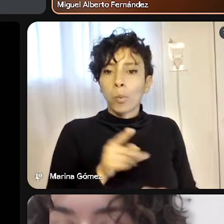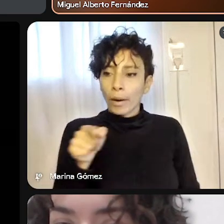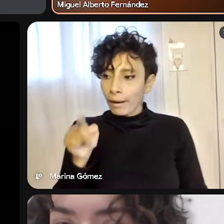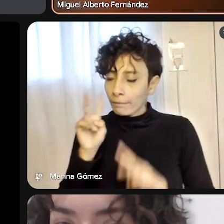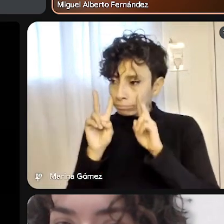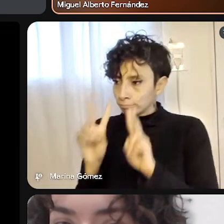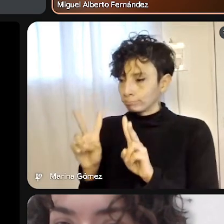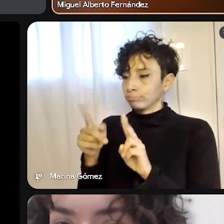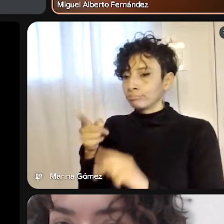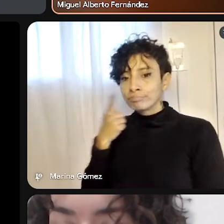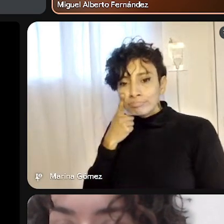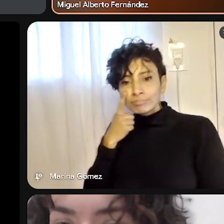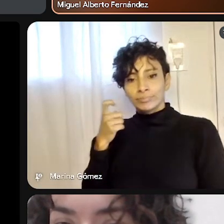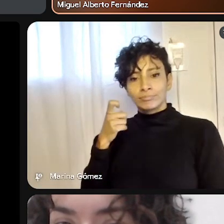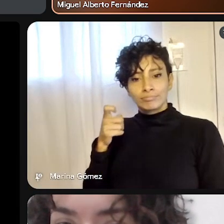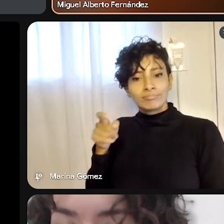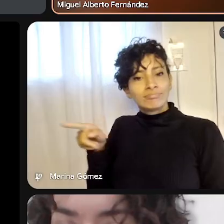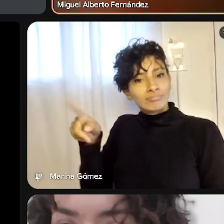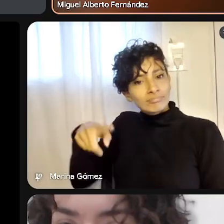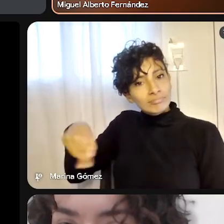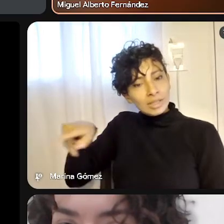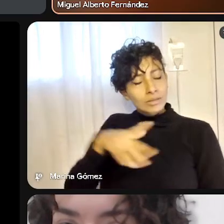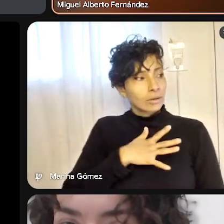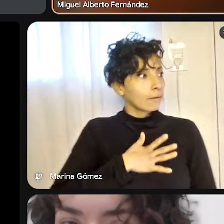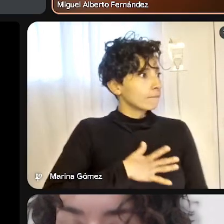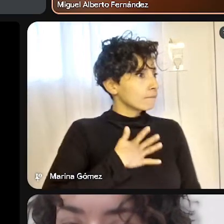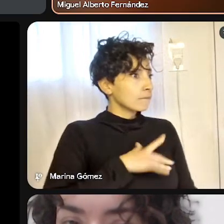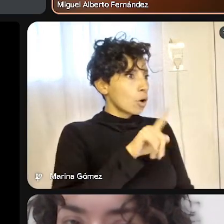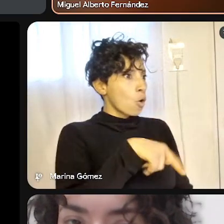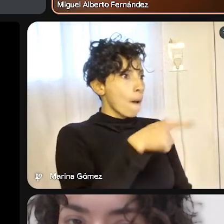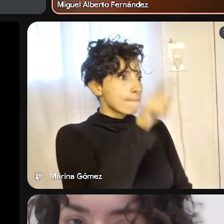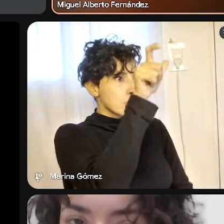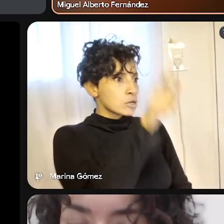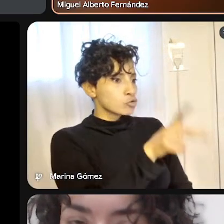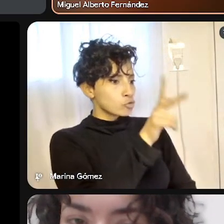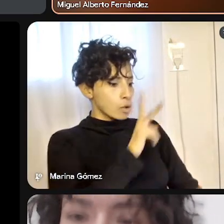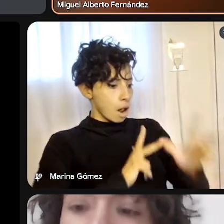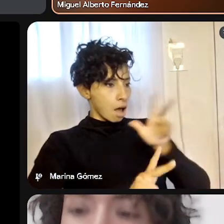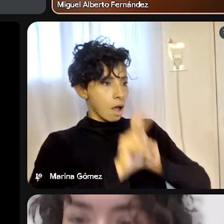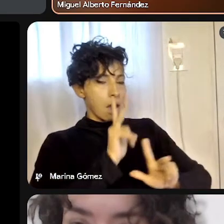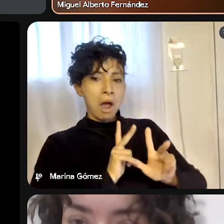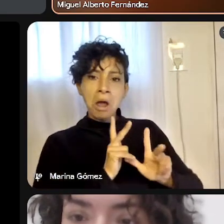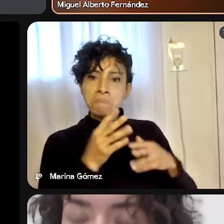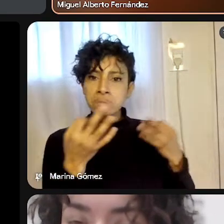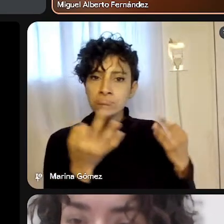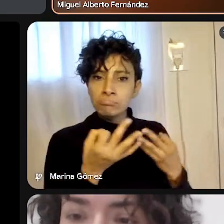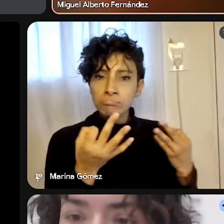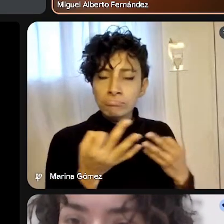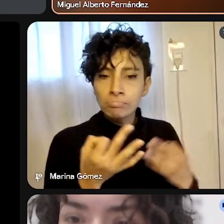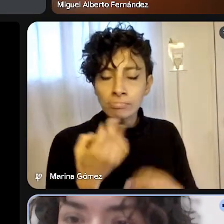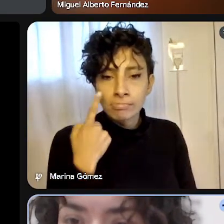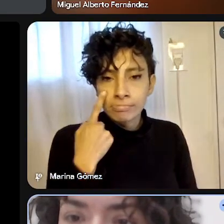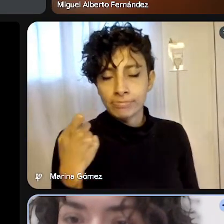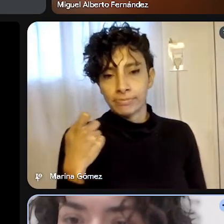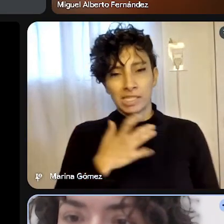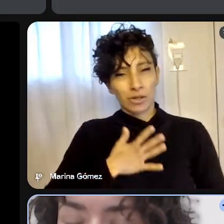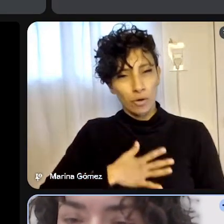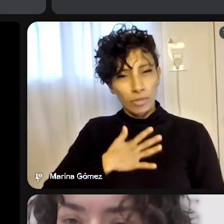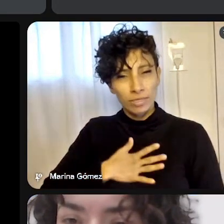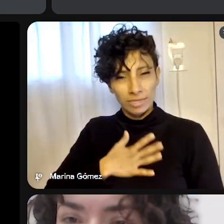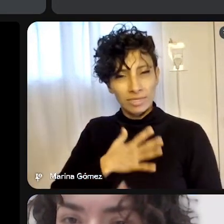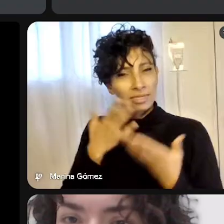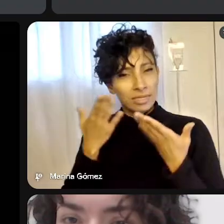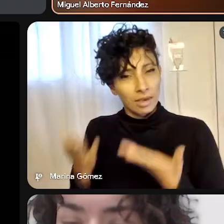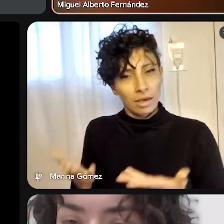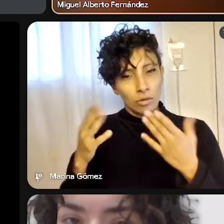reacción de cómo otra persona puede brindarles ayuda cuando necesitan. Ujú, Está muy bueno